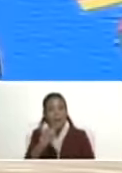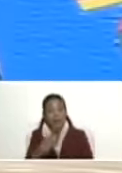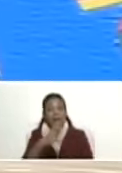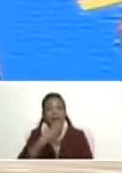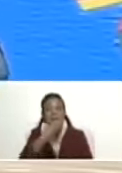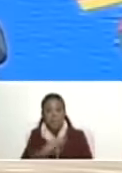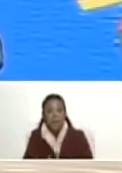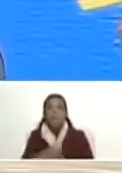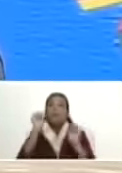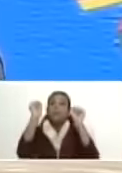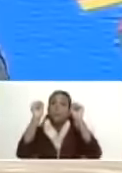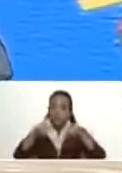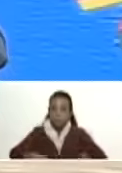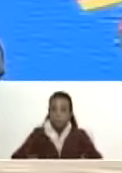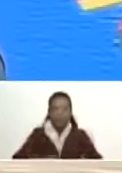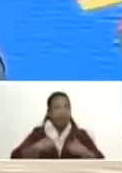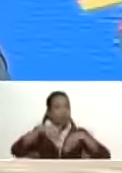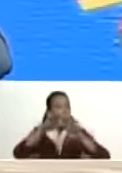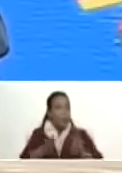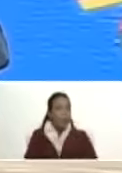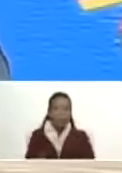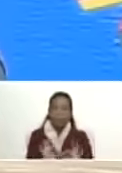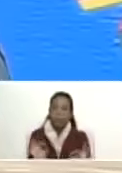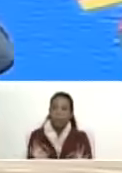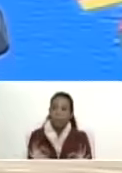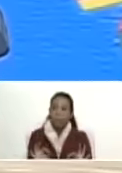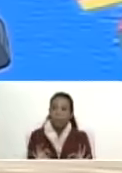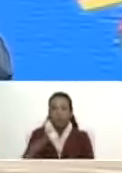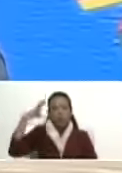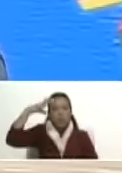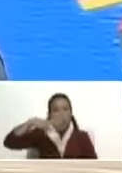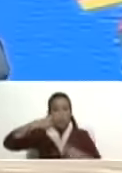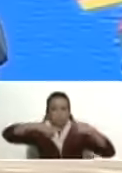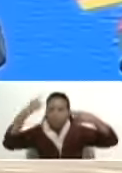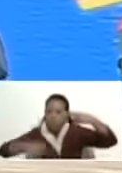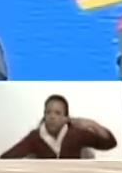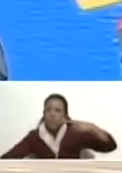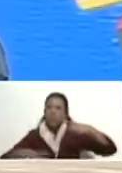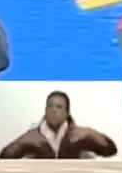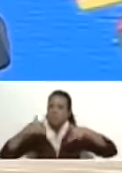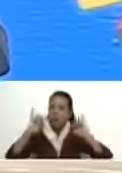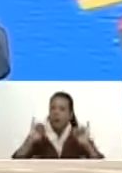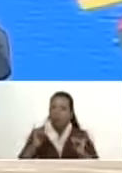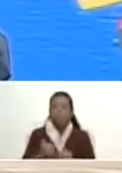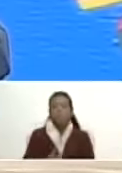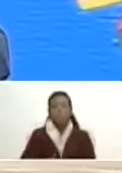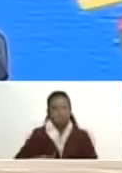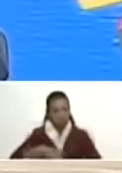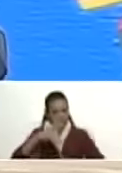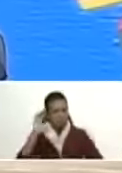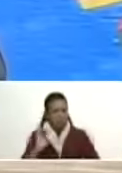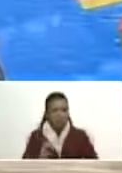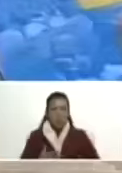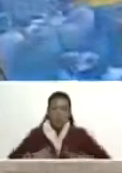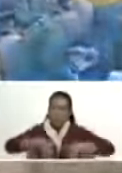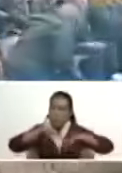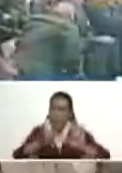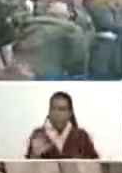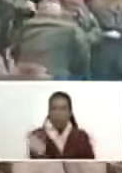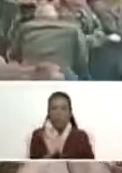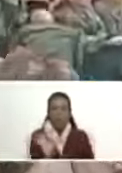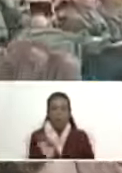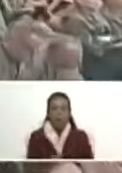3 de diciembre va, llueva, truene o relampaguee, nuestro pueblo decidirá soberano y